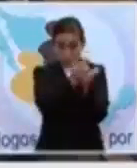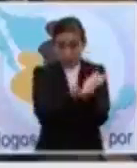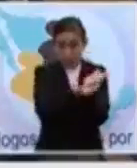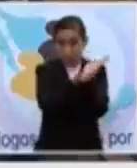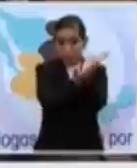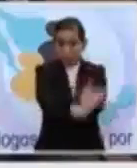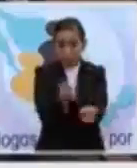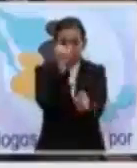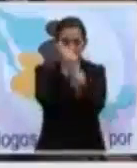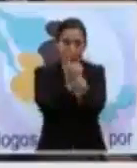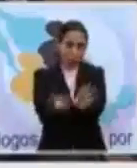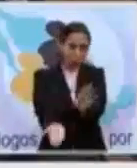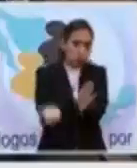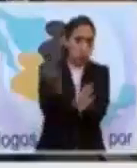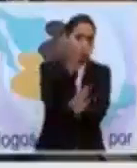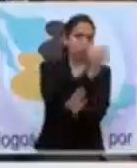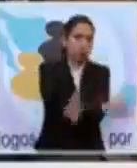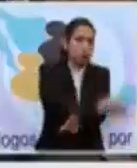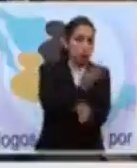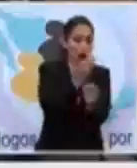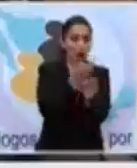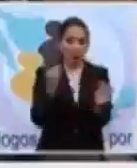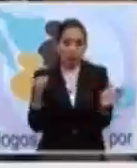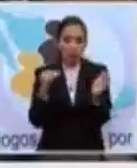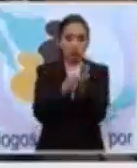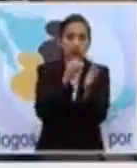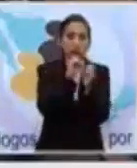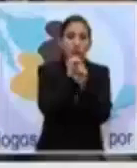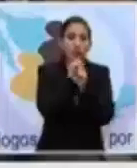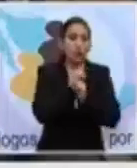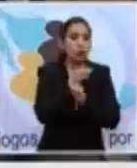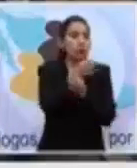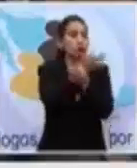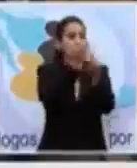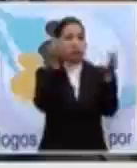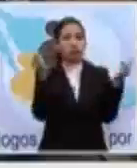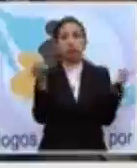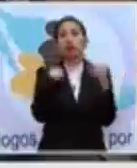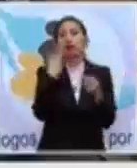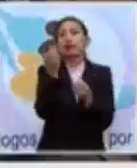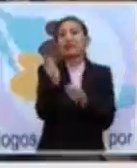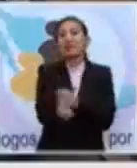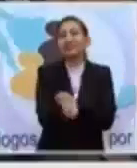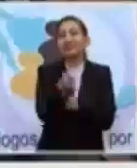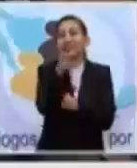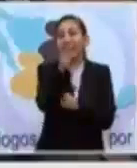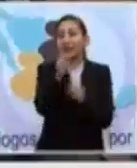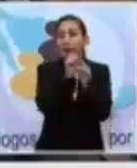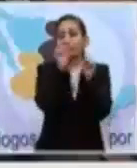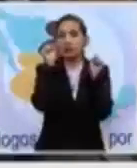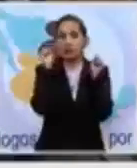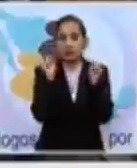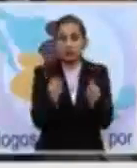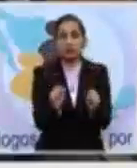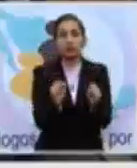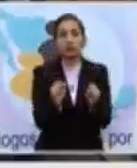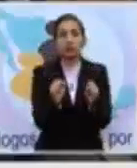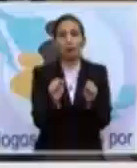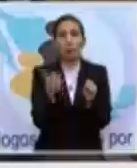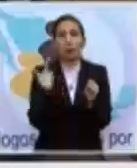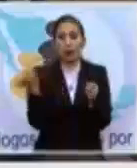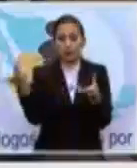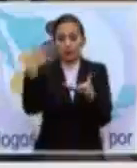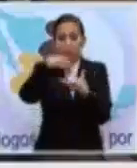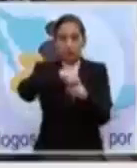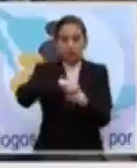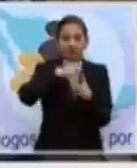hace muchos años y está impreso y público en cuanto a lo que viene siendo el sistema de integración